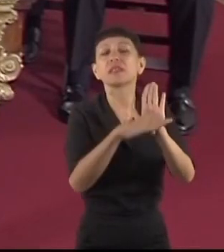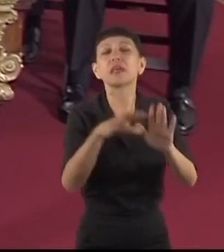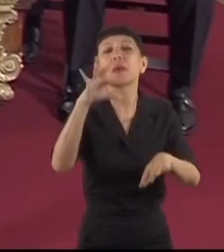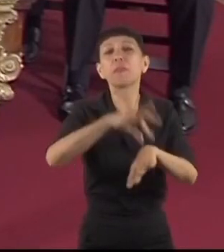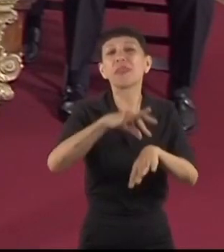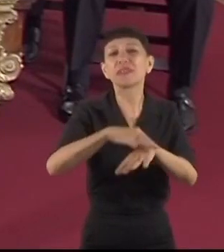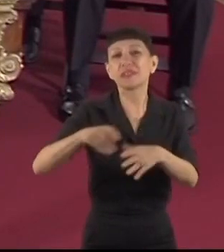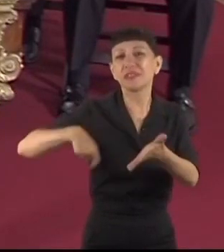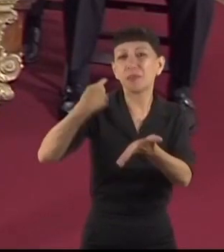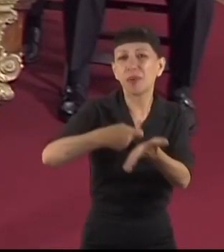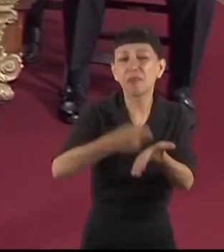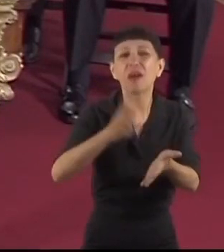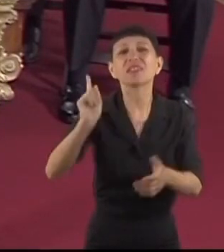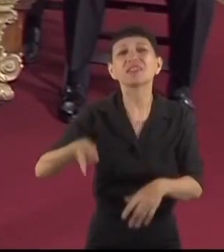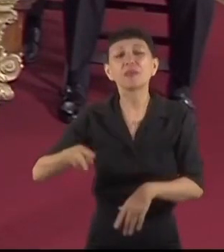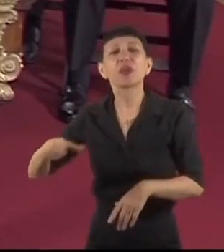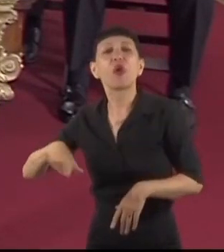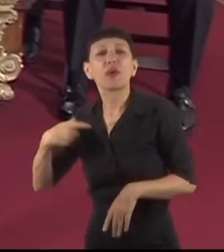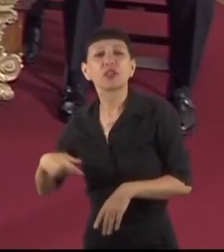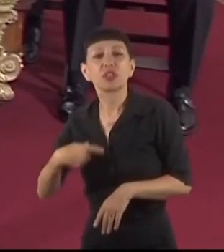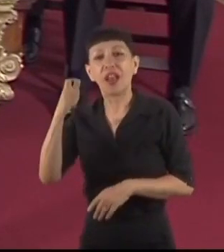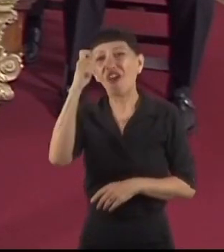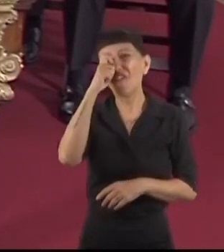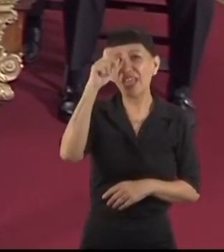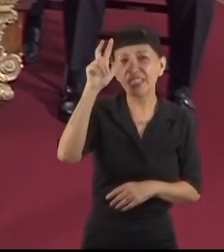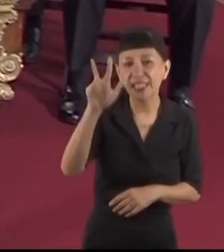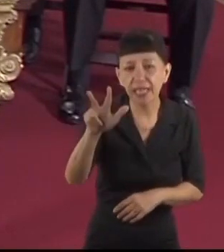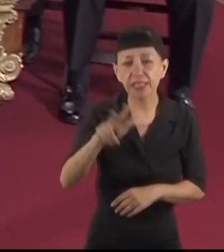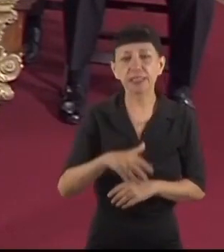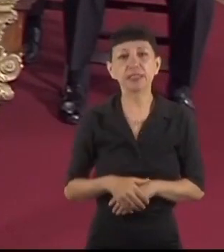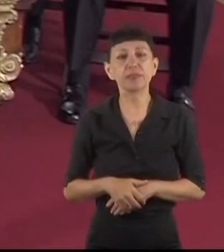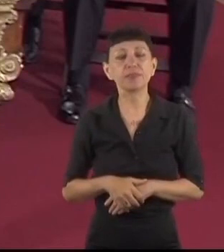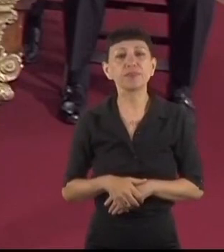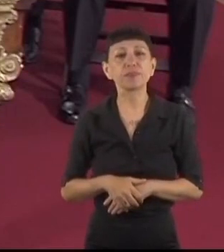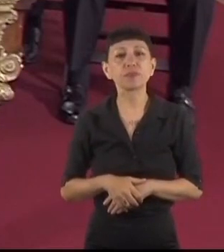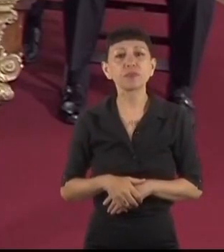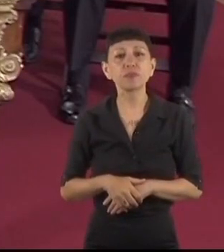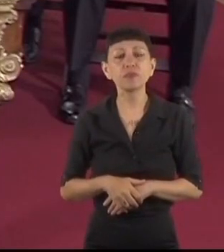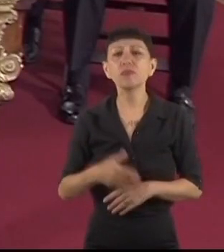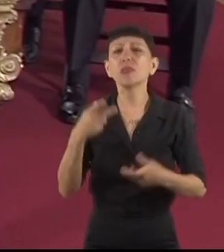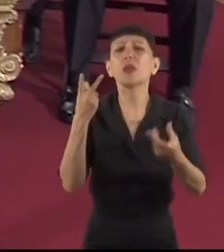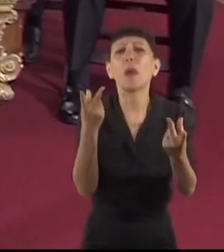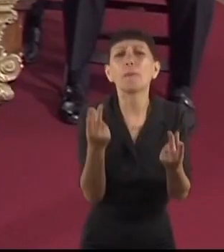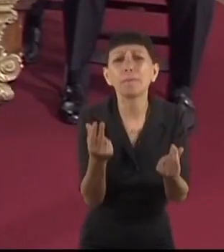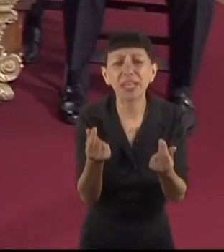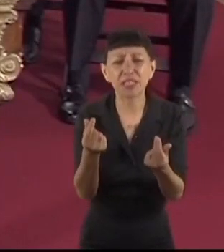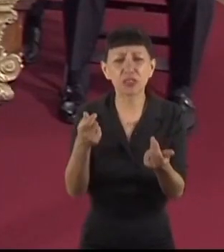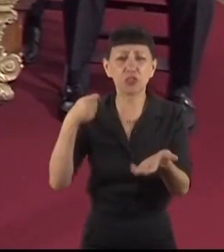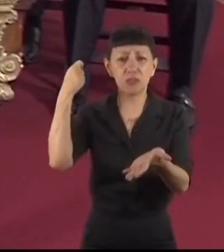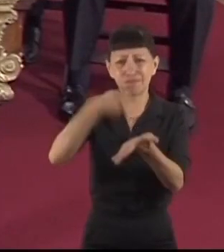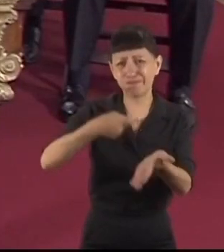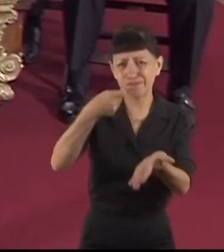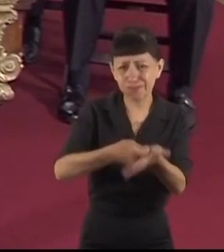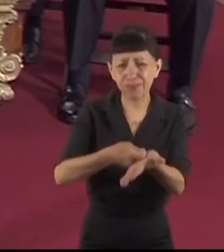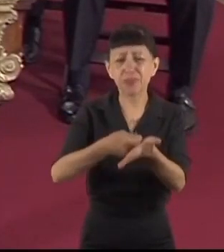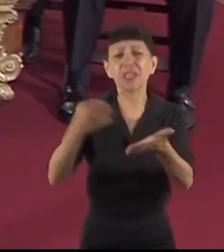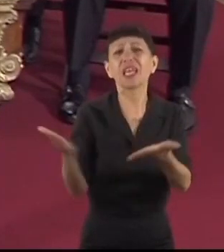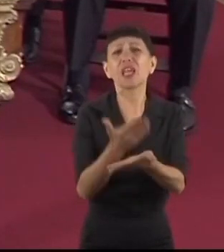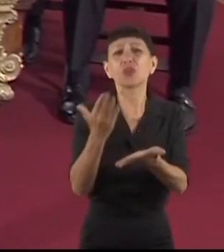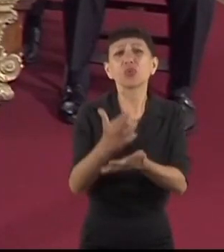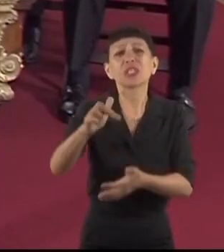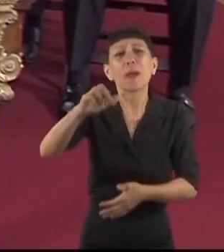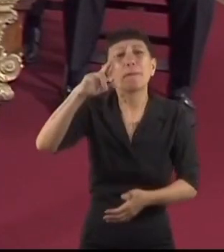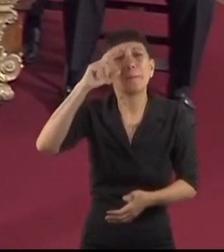las obras sociales 23 eliminación de las restricciones de precios a la industria prepaga